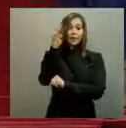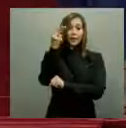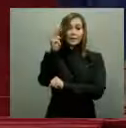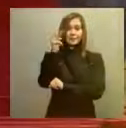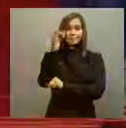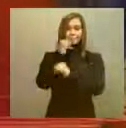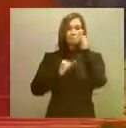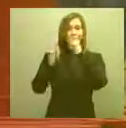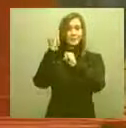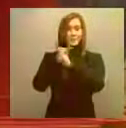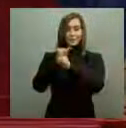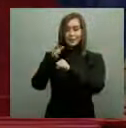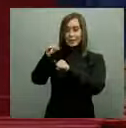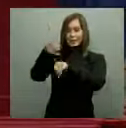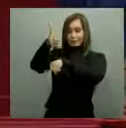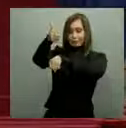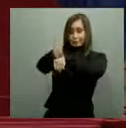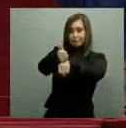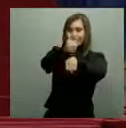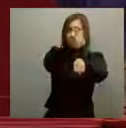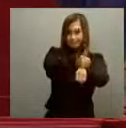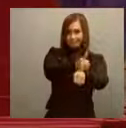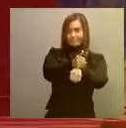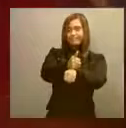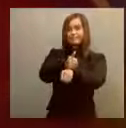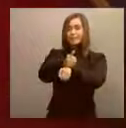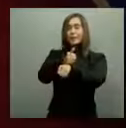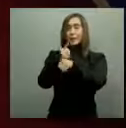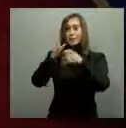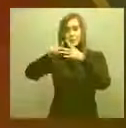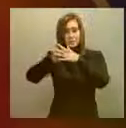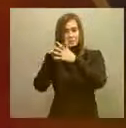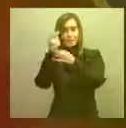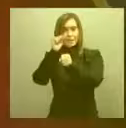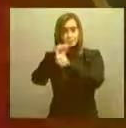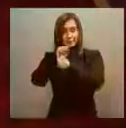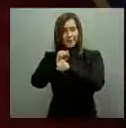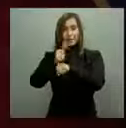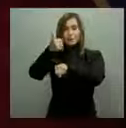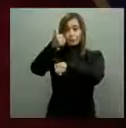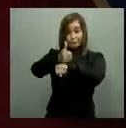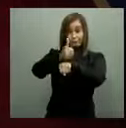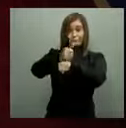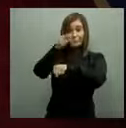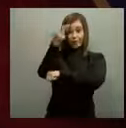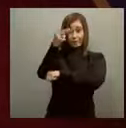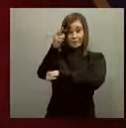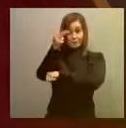cuyas instalaciones ya se encuentran en proceso de diseño, las instalaciones hoteleras.